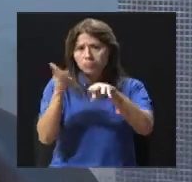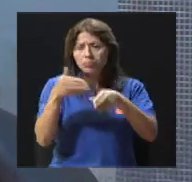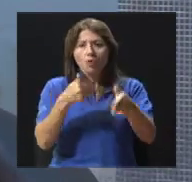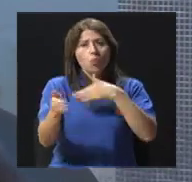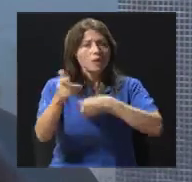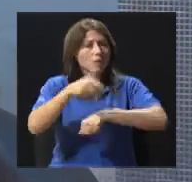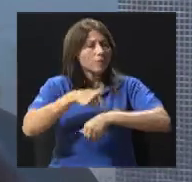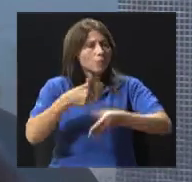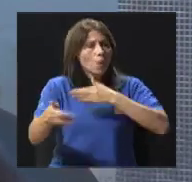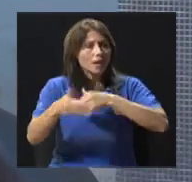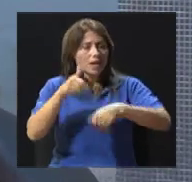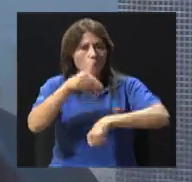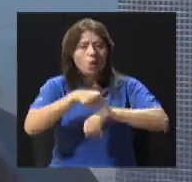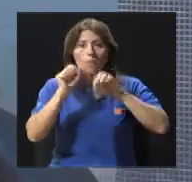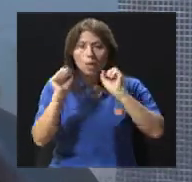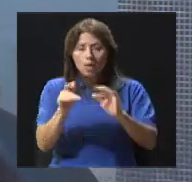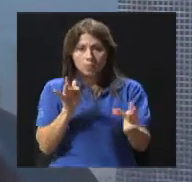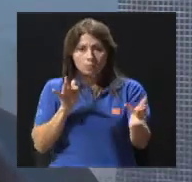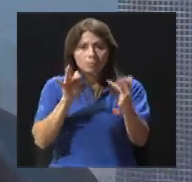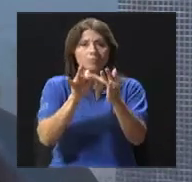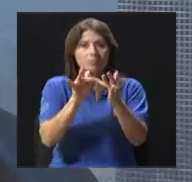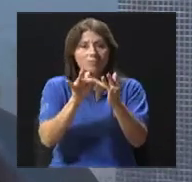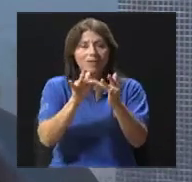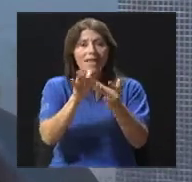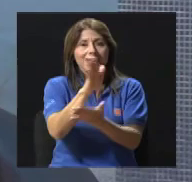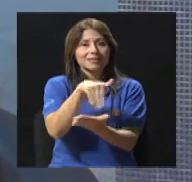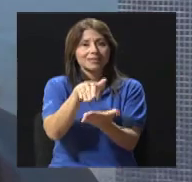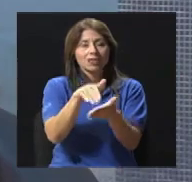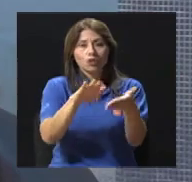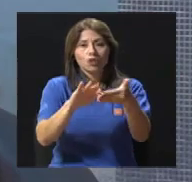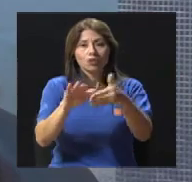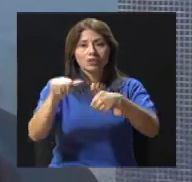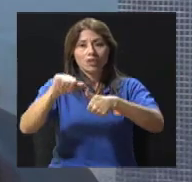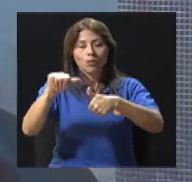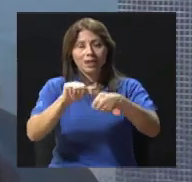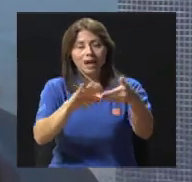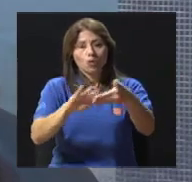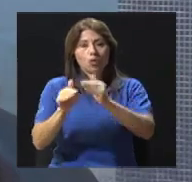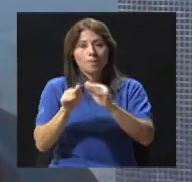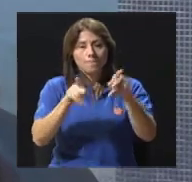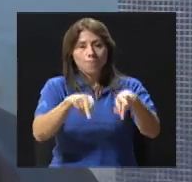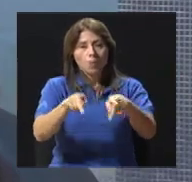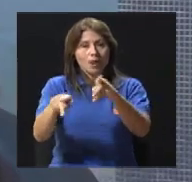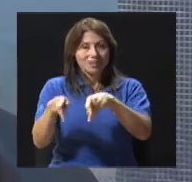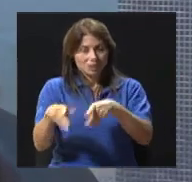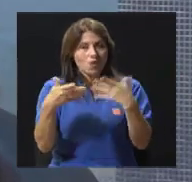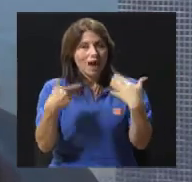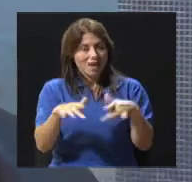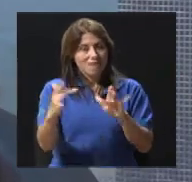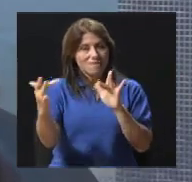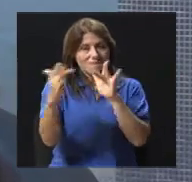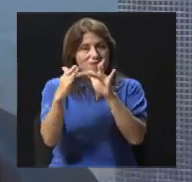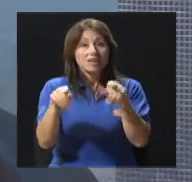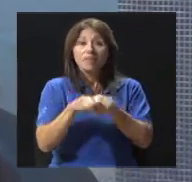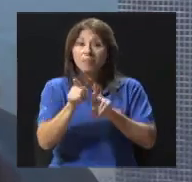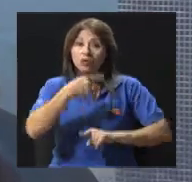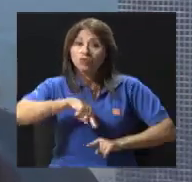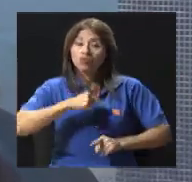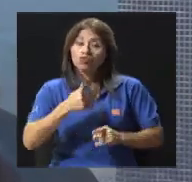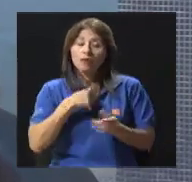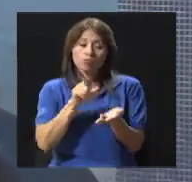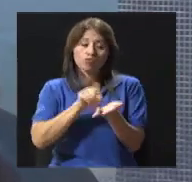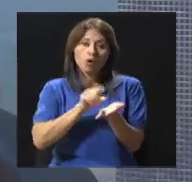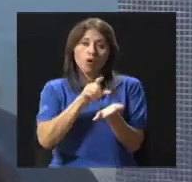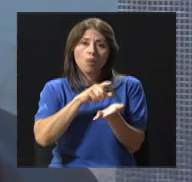cualquier momento del año, cualquier hora, como les digo, en el Centro Centroamericano de Población están estos datos, esta información, y también tenemos publicaciones y